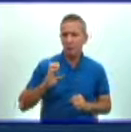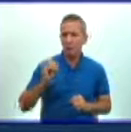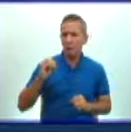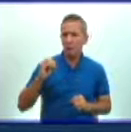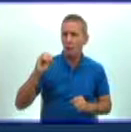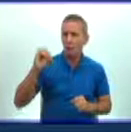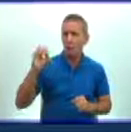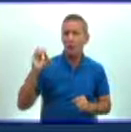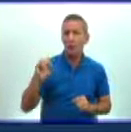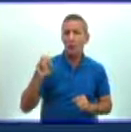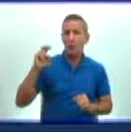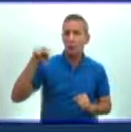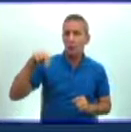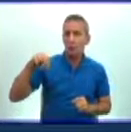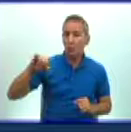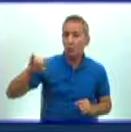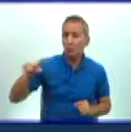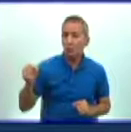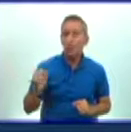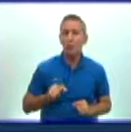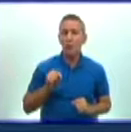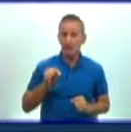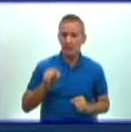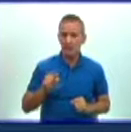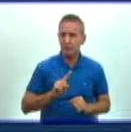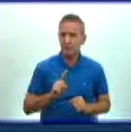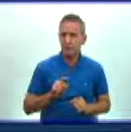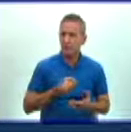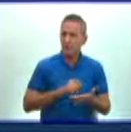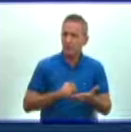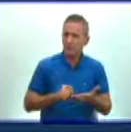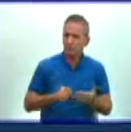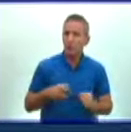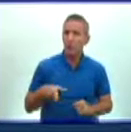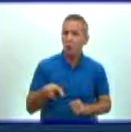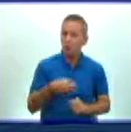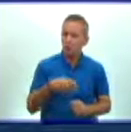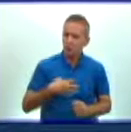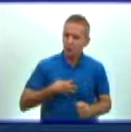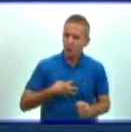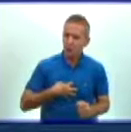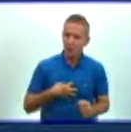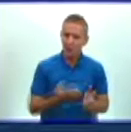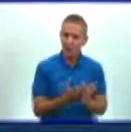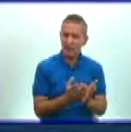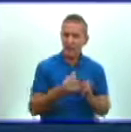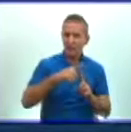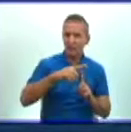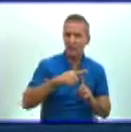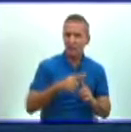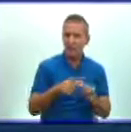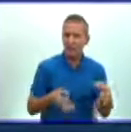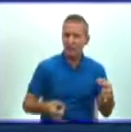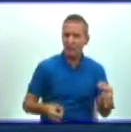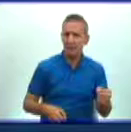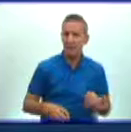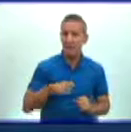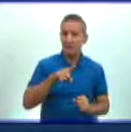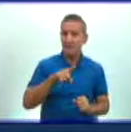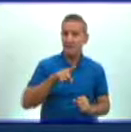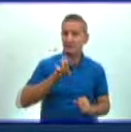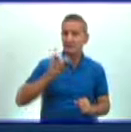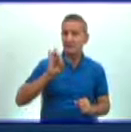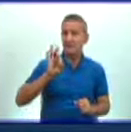no es para copiarlo. Ustedes lo tienen en su libro de texto página 182. Por